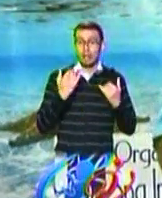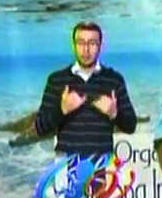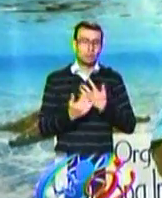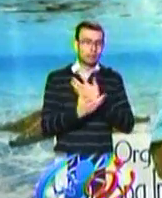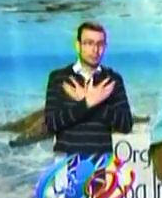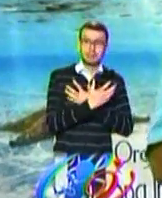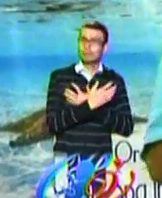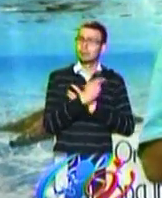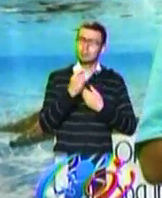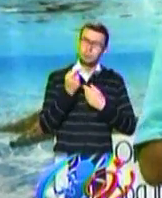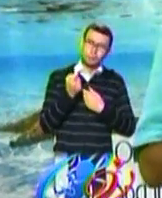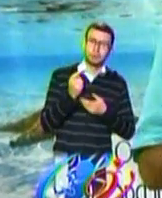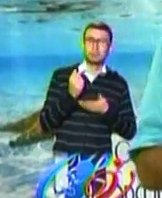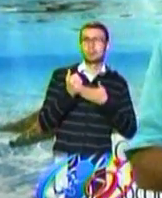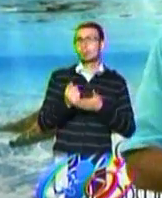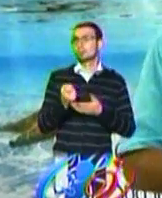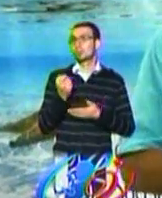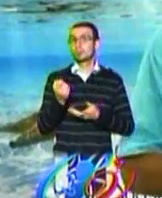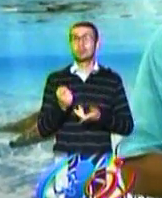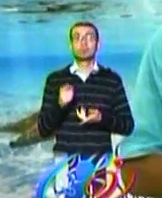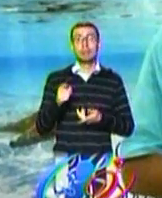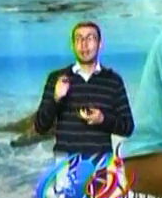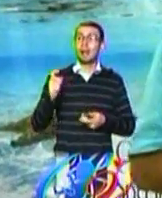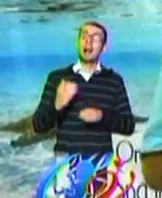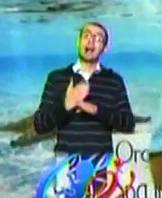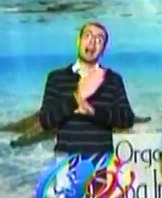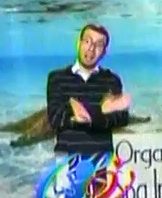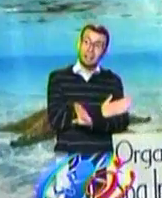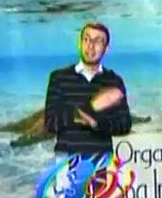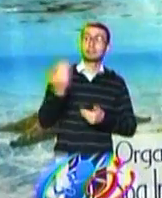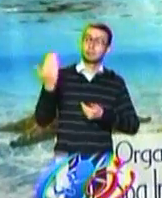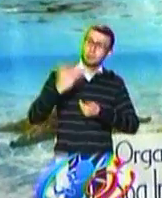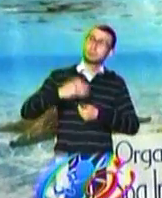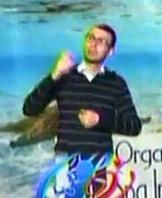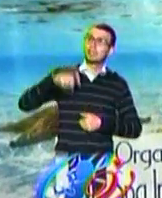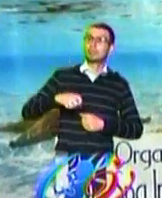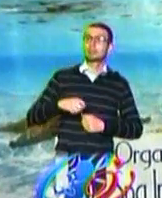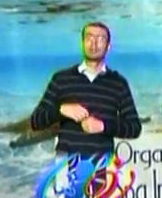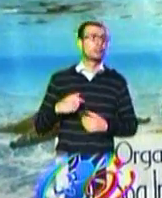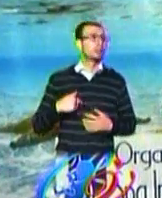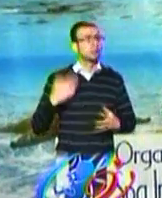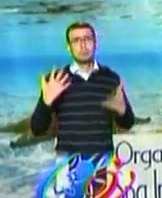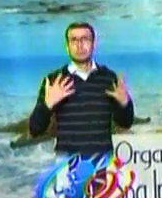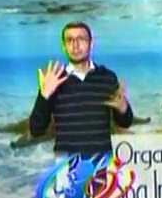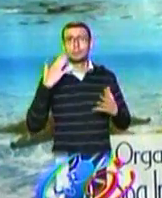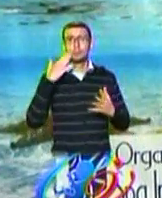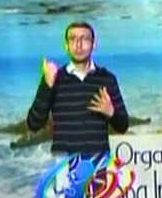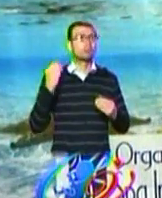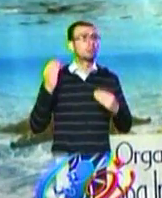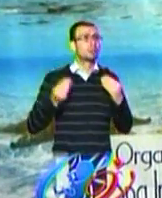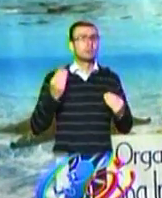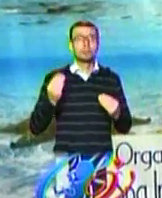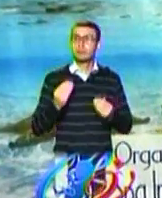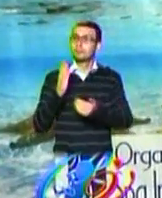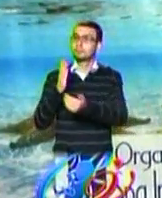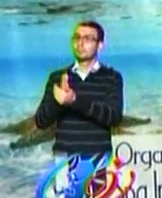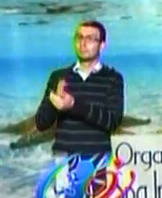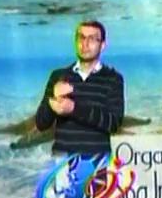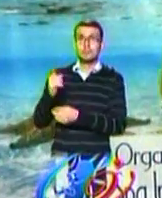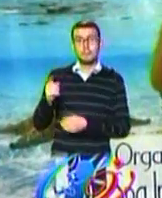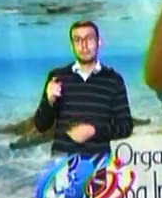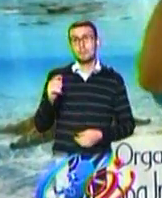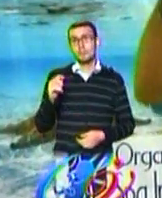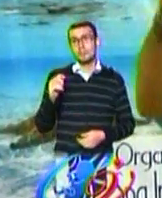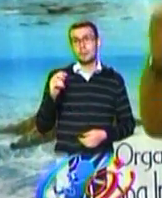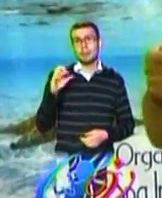poco le puede ofrecer, usted necesitaba una radiación. La señora angustiada se va a el Pablo Tobón Uribe y